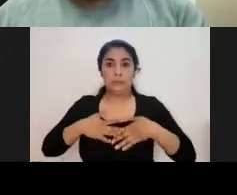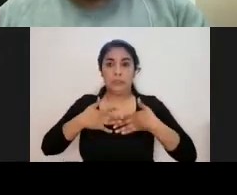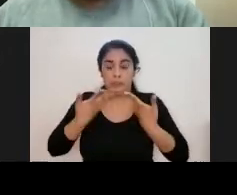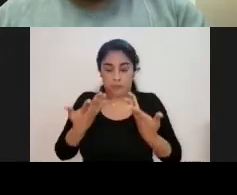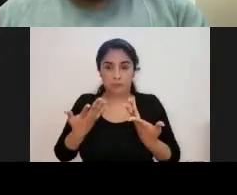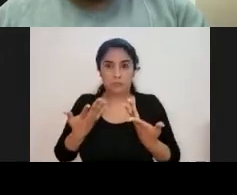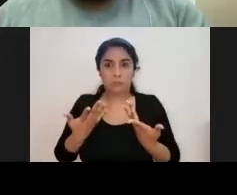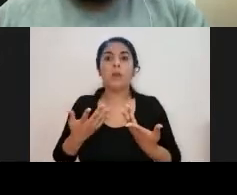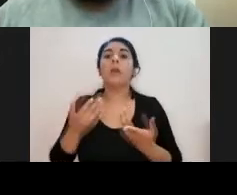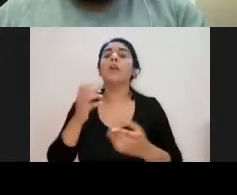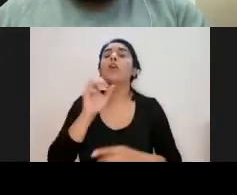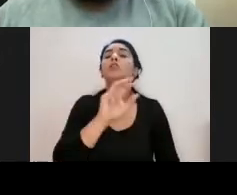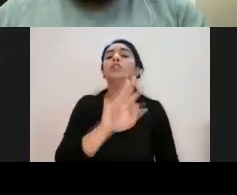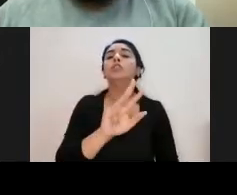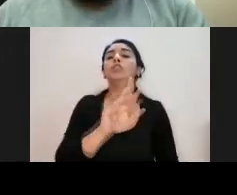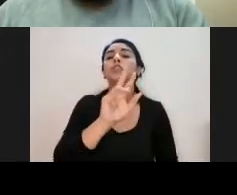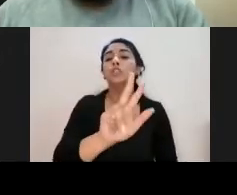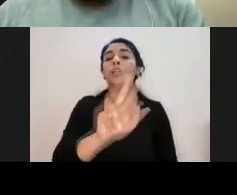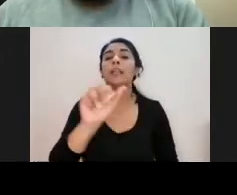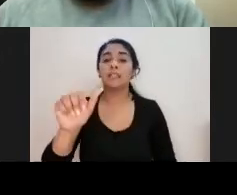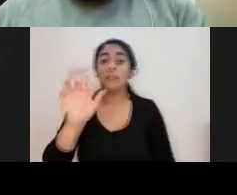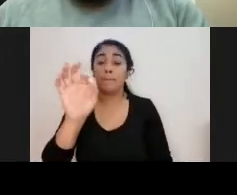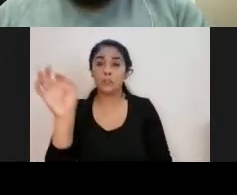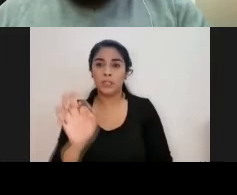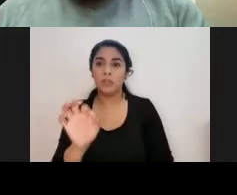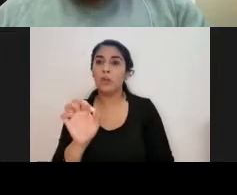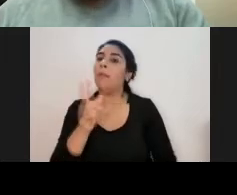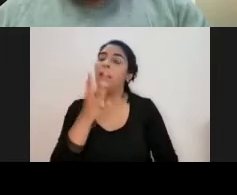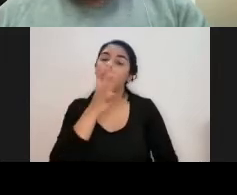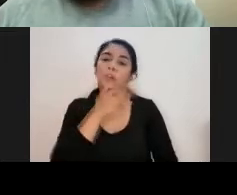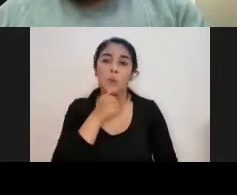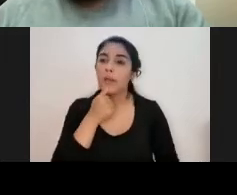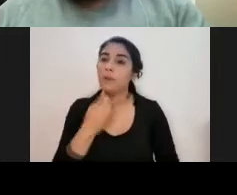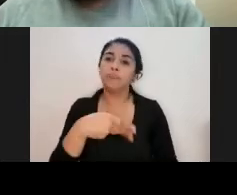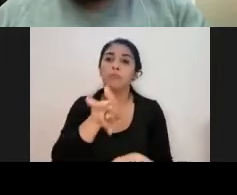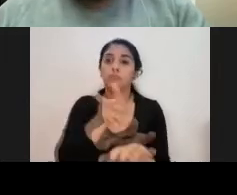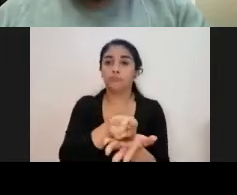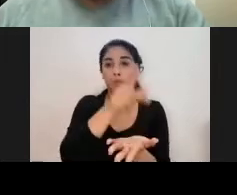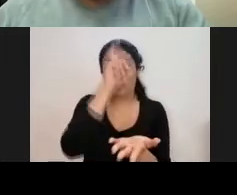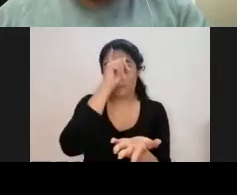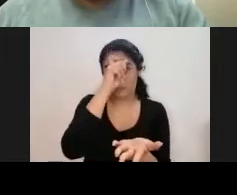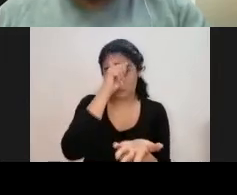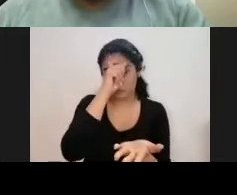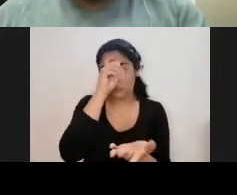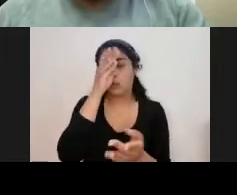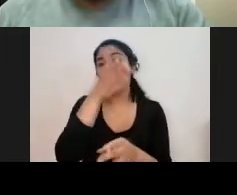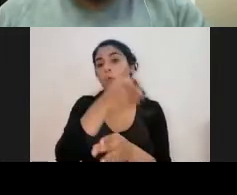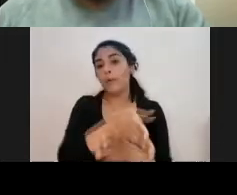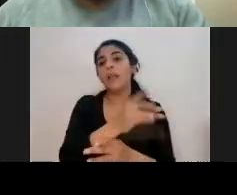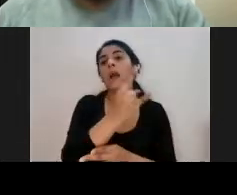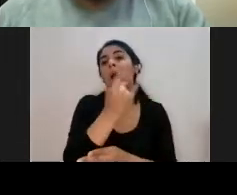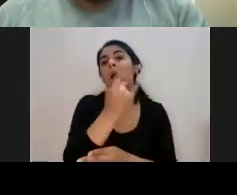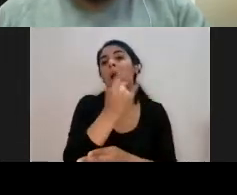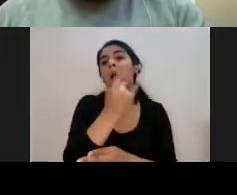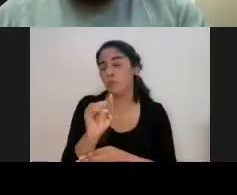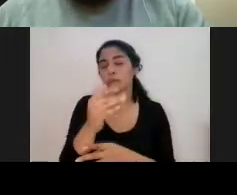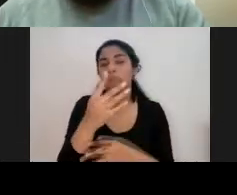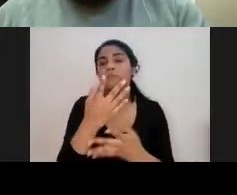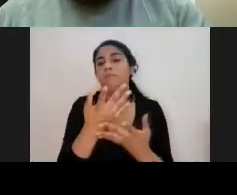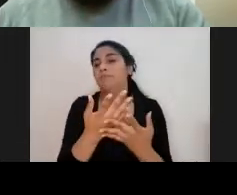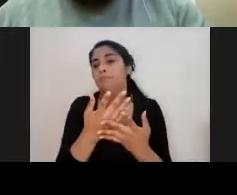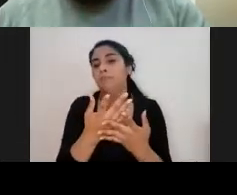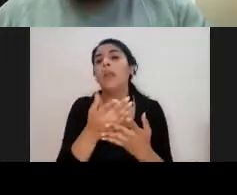la hospitalización. El ingreso UCI y muerte, bueno, aquí están los números. Lo importante acá es que todas las